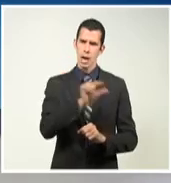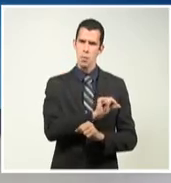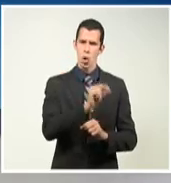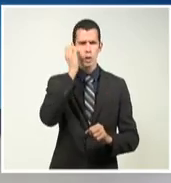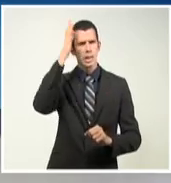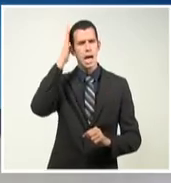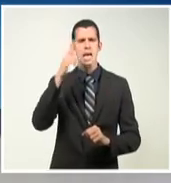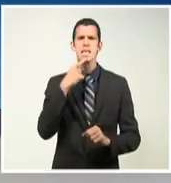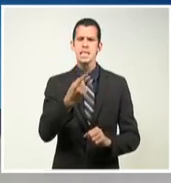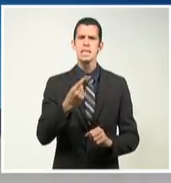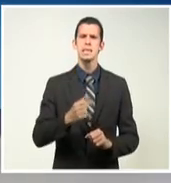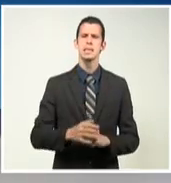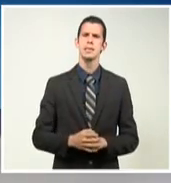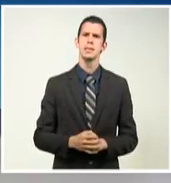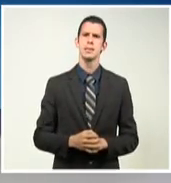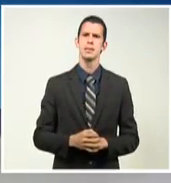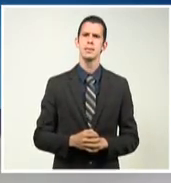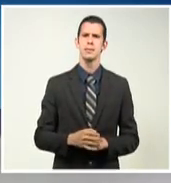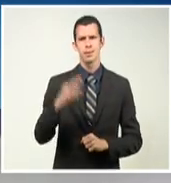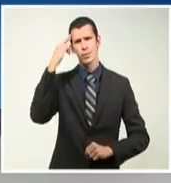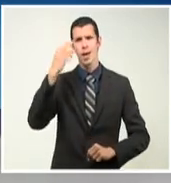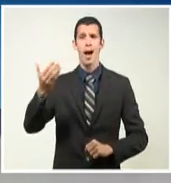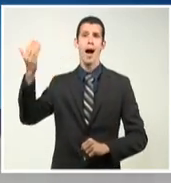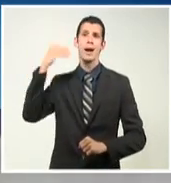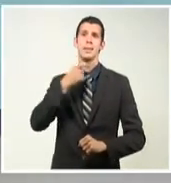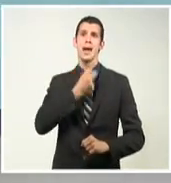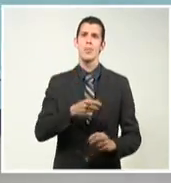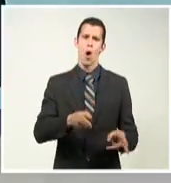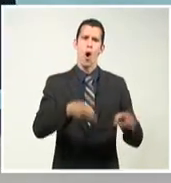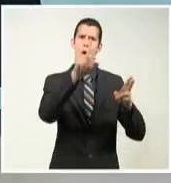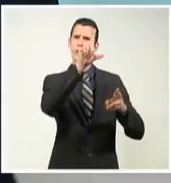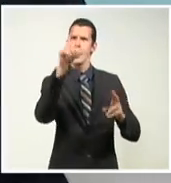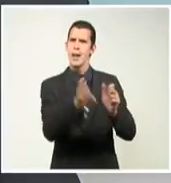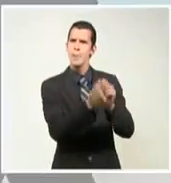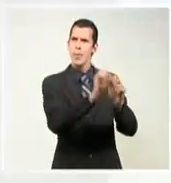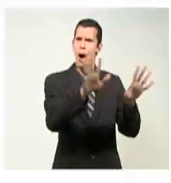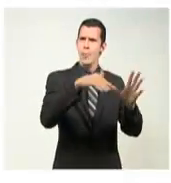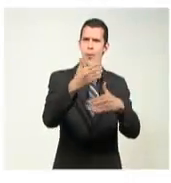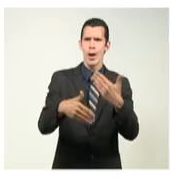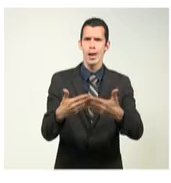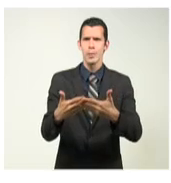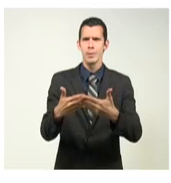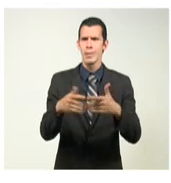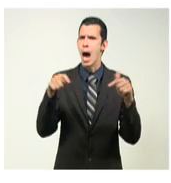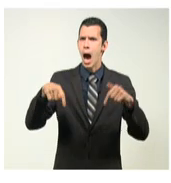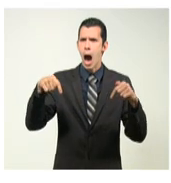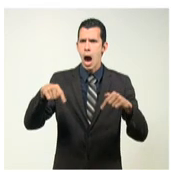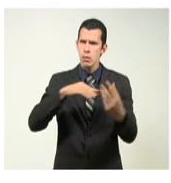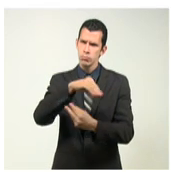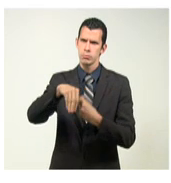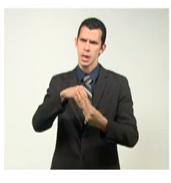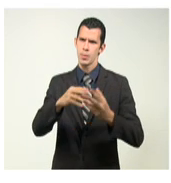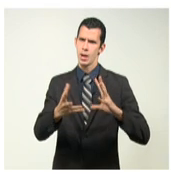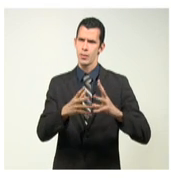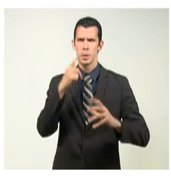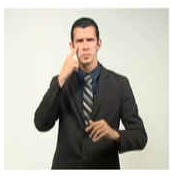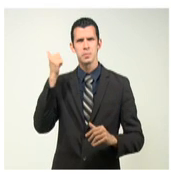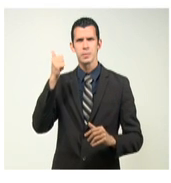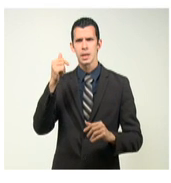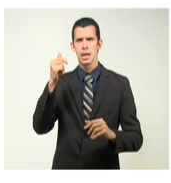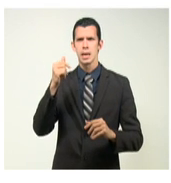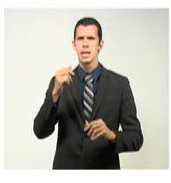más antigua, vamos a decir, y a la que parece emerger. Vamos a ver el tuit del presidente y leamos lo que nos decía. Los ideólogos